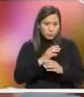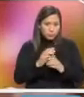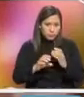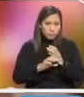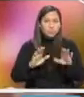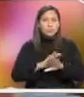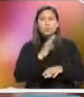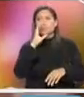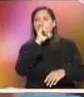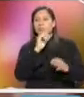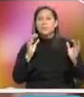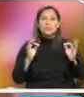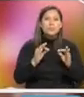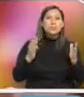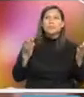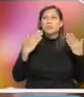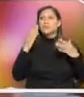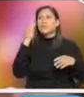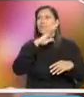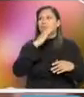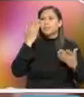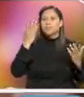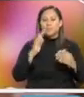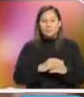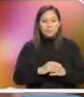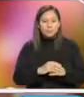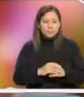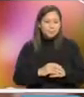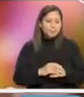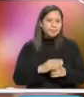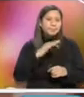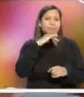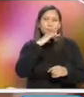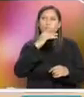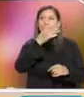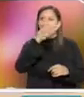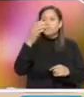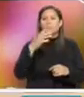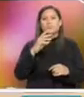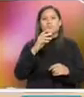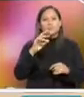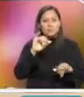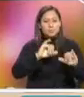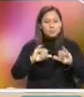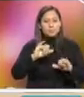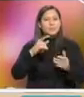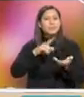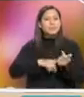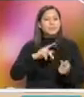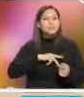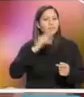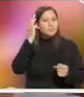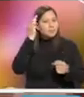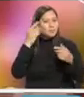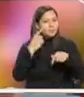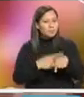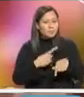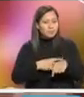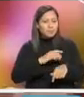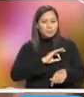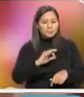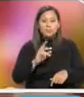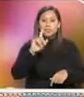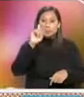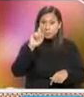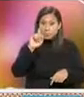¿no? Cambios de temperatura, clima, pues diversos factores químicos que pueden dañar el cabello. Exactamente, de hecho inclusive el agua o el uso